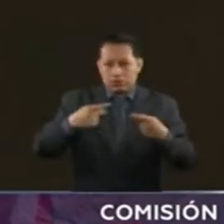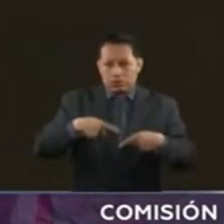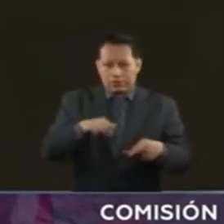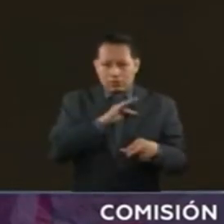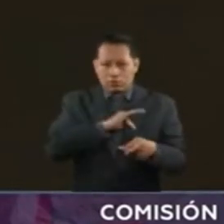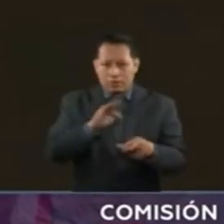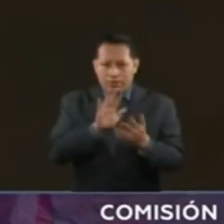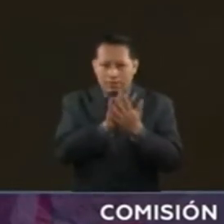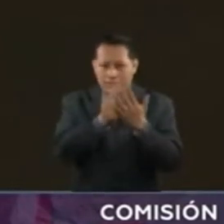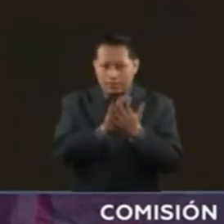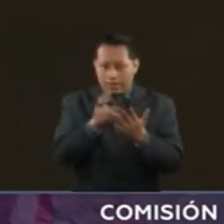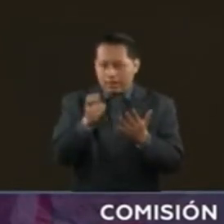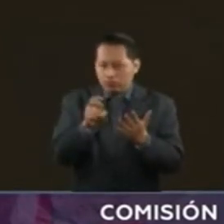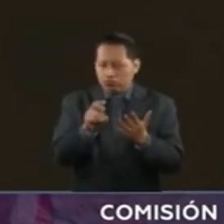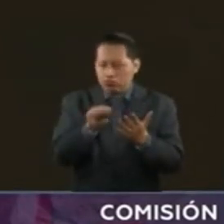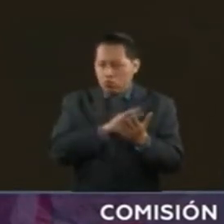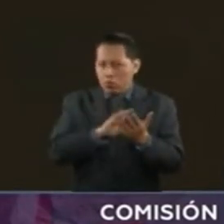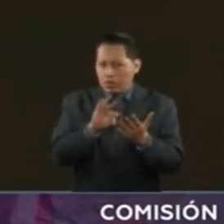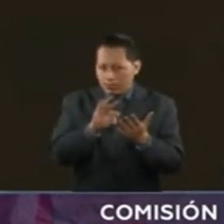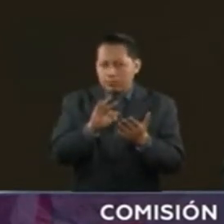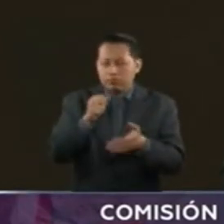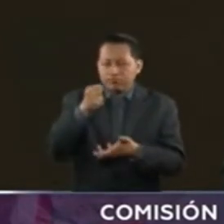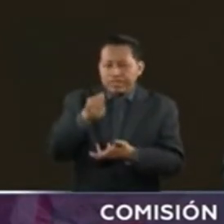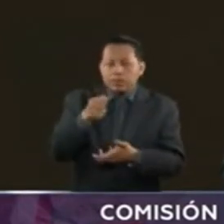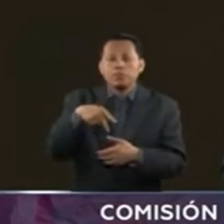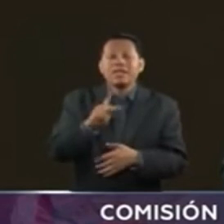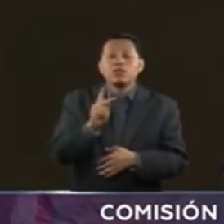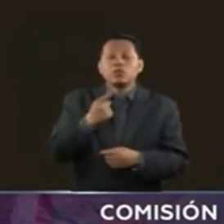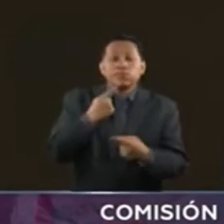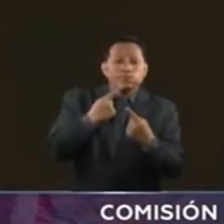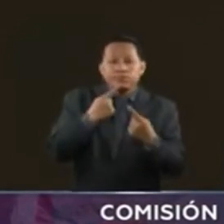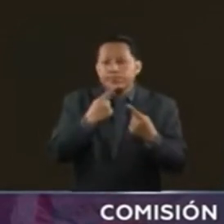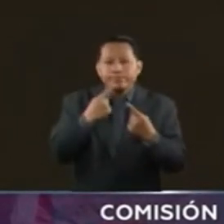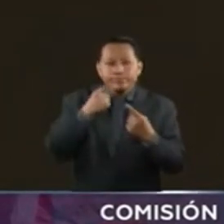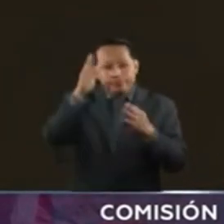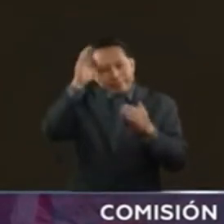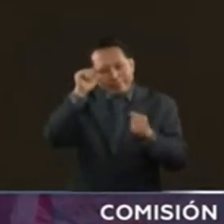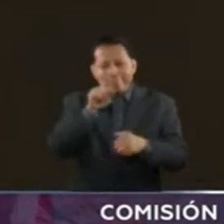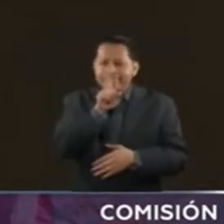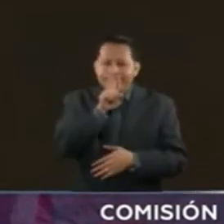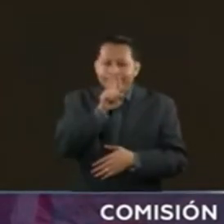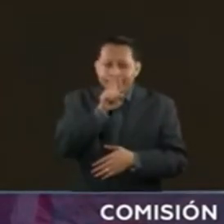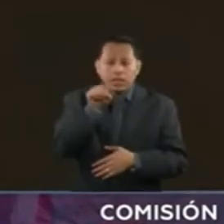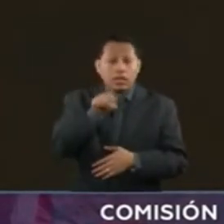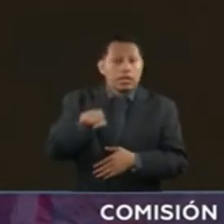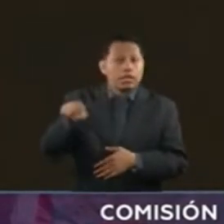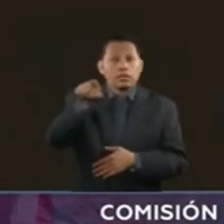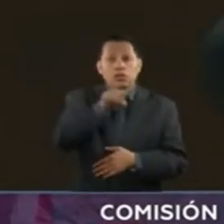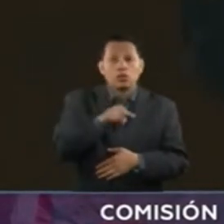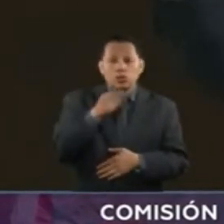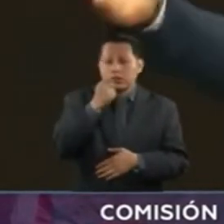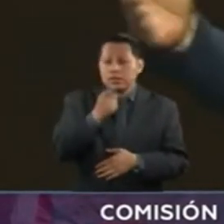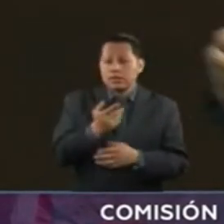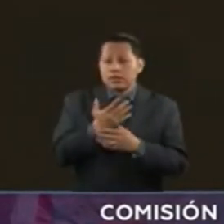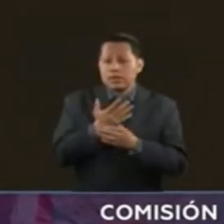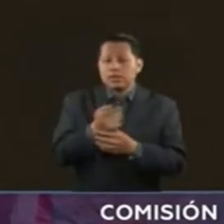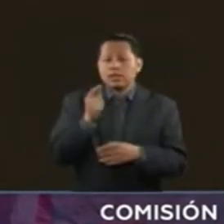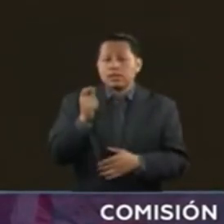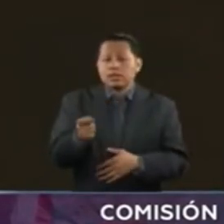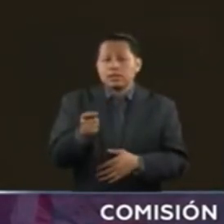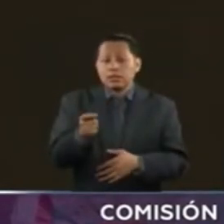fue posible encontrar ese consenso ellos manifestaron que iban a